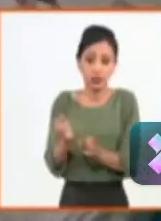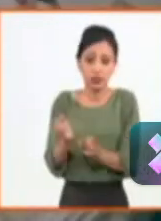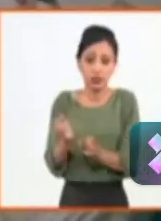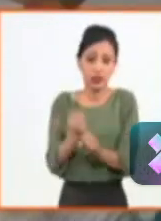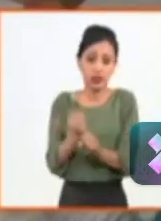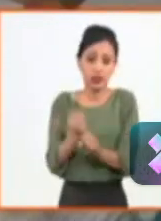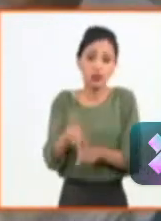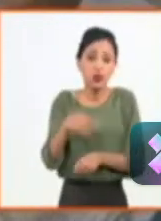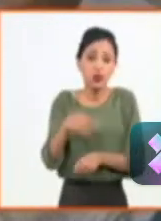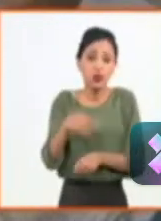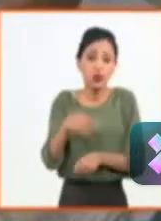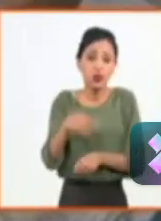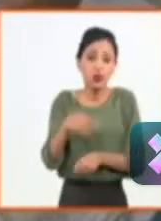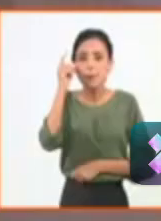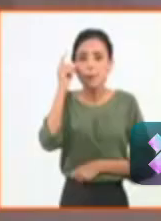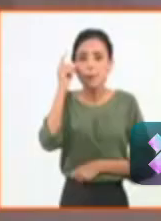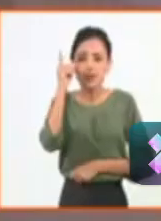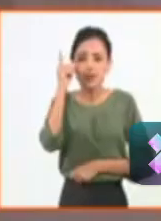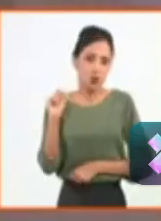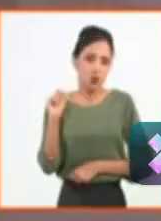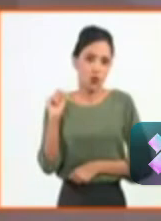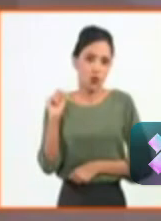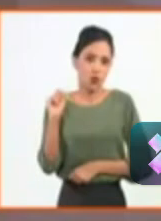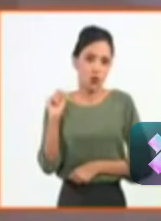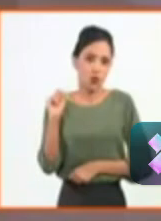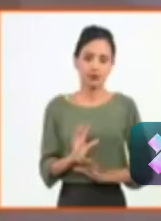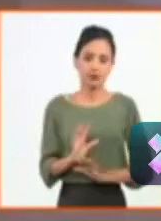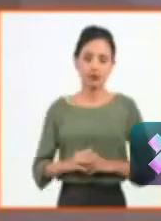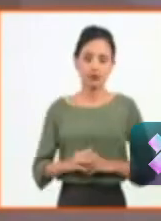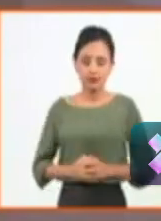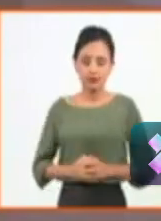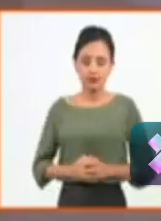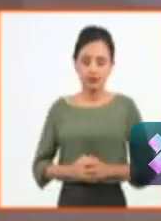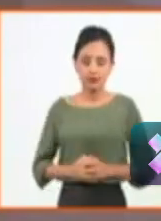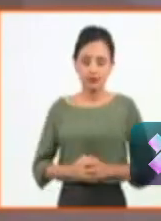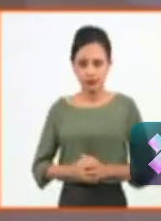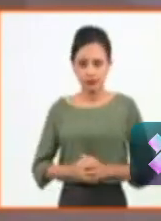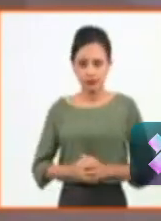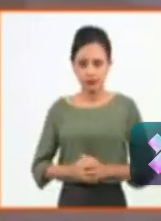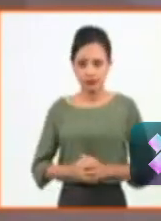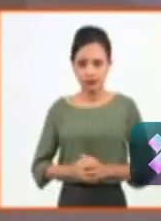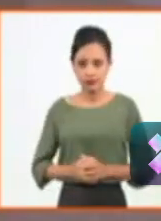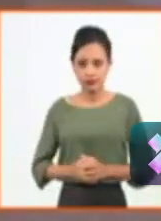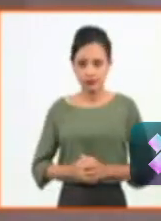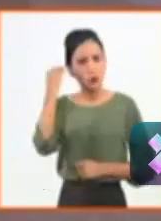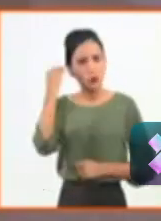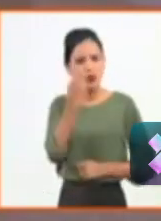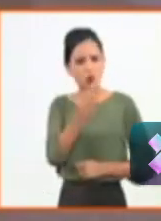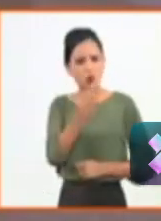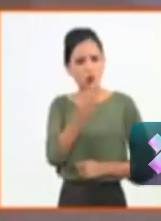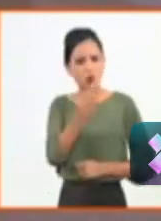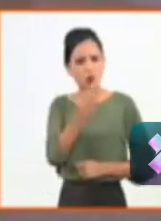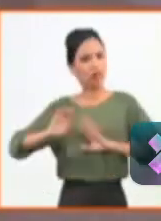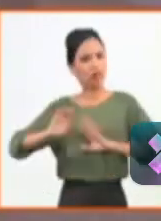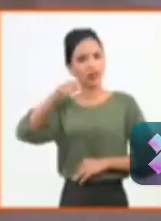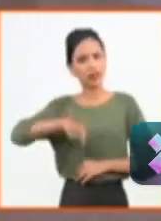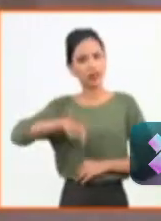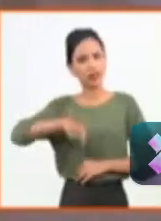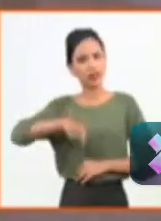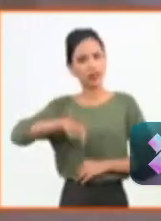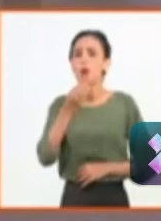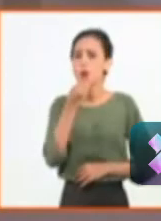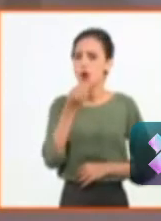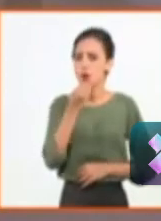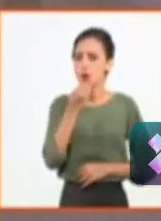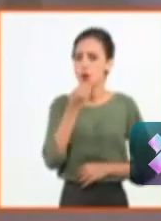experiencia única. Creo que somos fuertes y que vamos a vencer de esto, y que esa fue